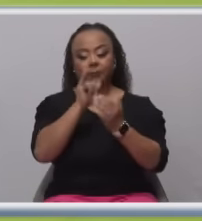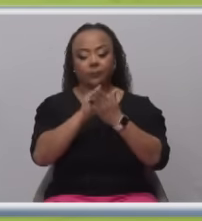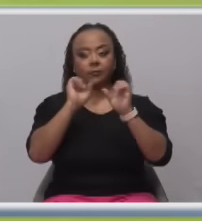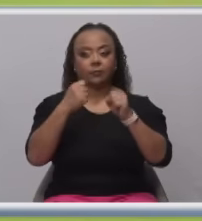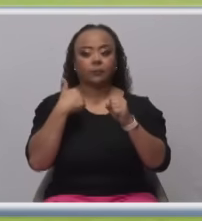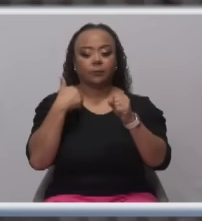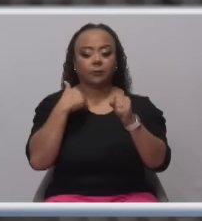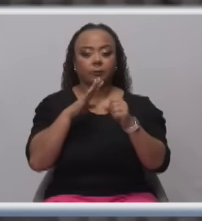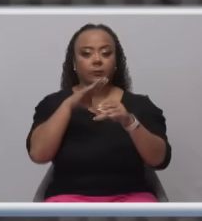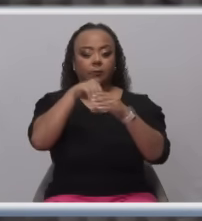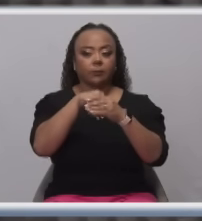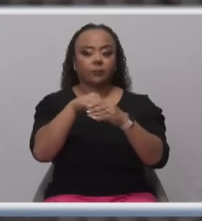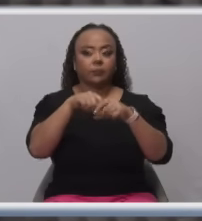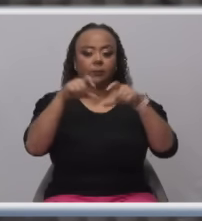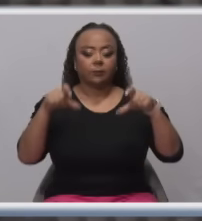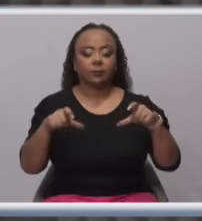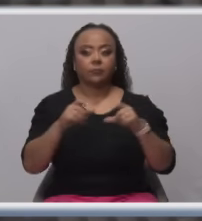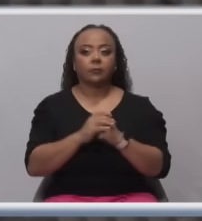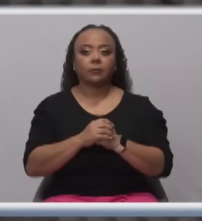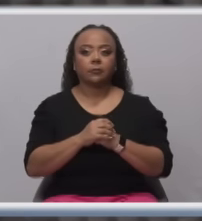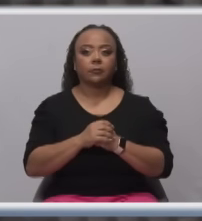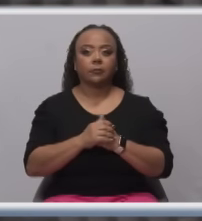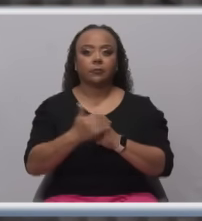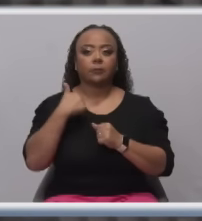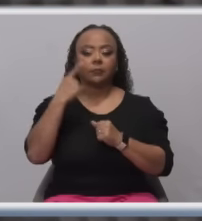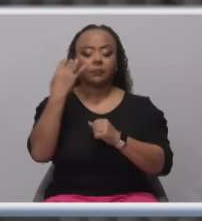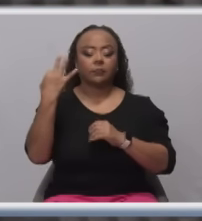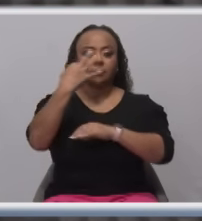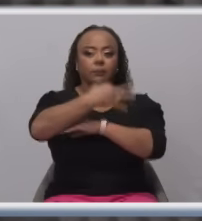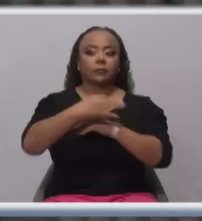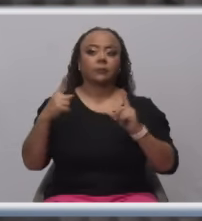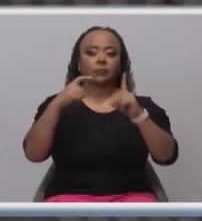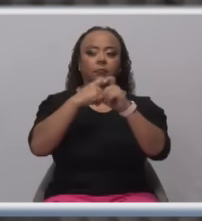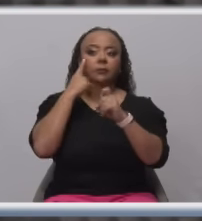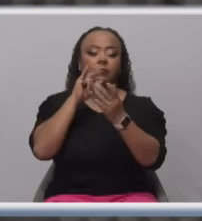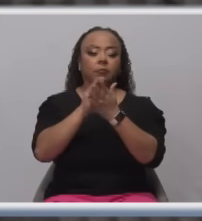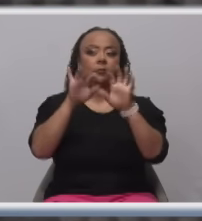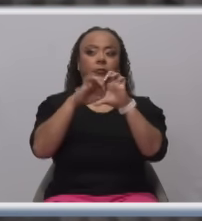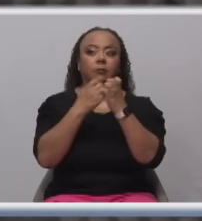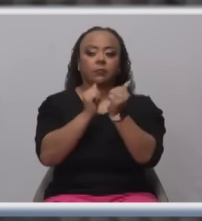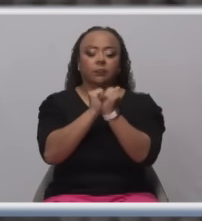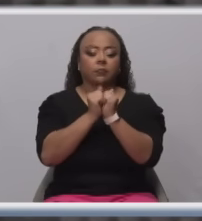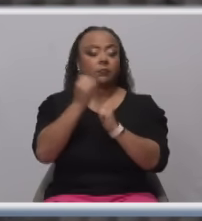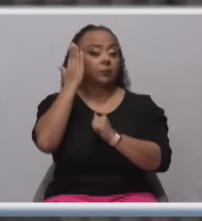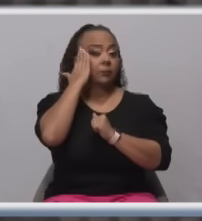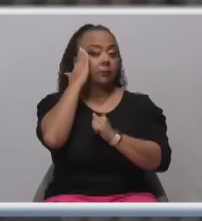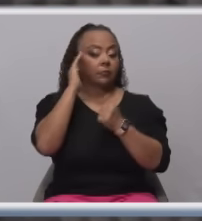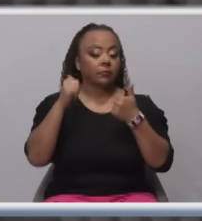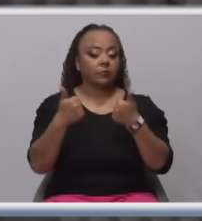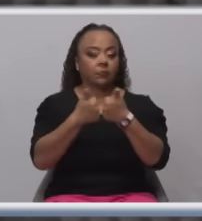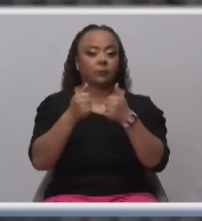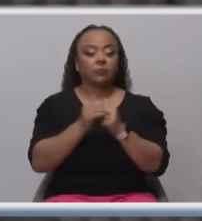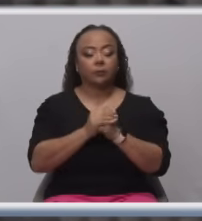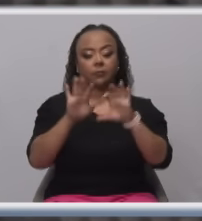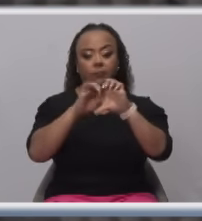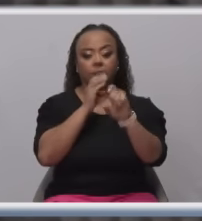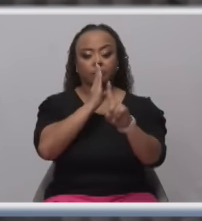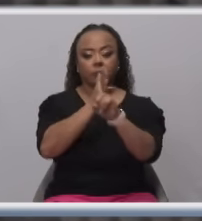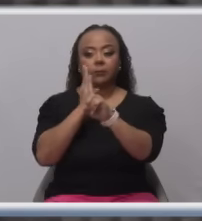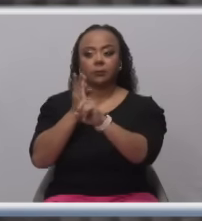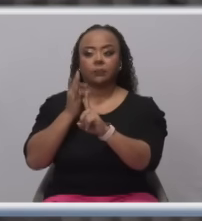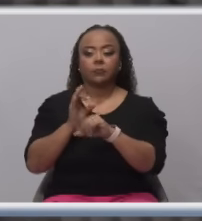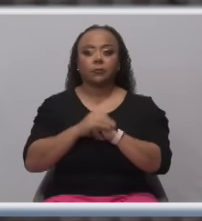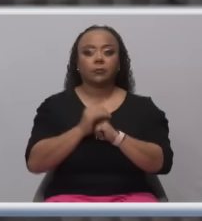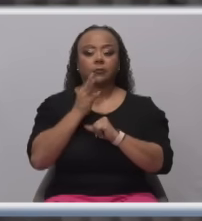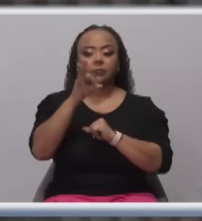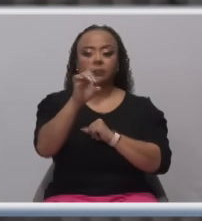tener ahí dentro de la cancha y se viene unas jornadas complicadas para este equipo de Sporting que sabe que enfrentará a rivales directos el próximo